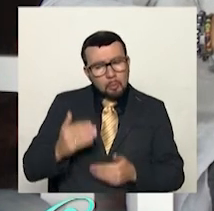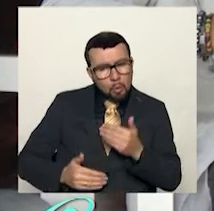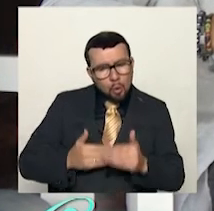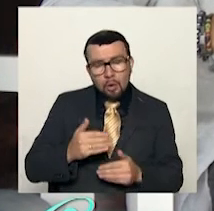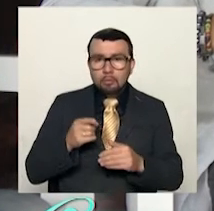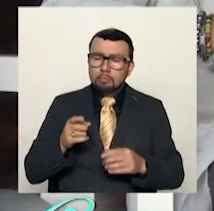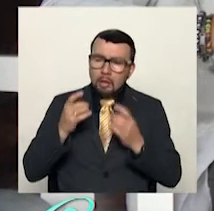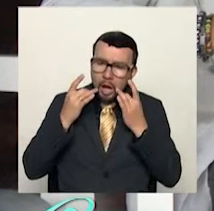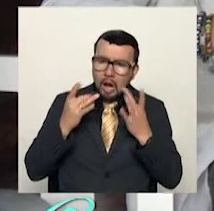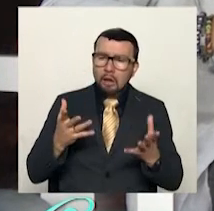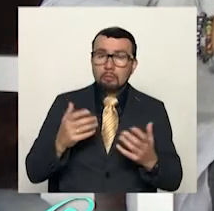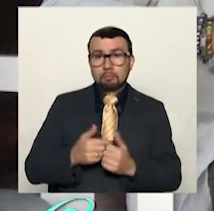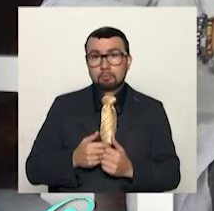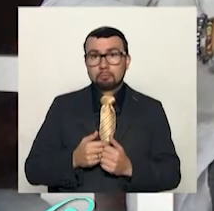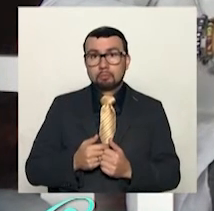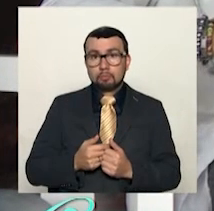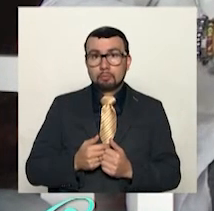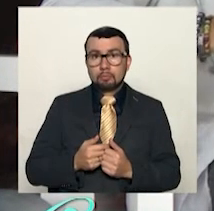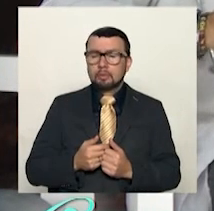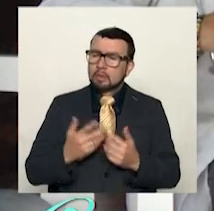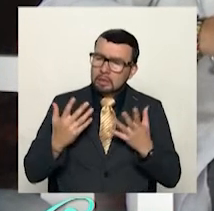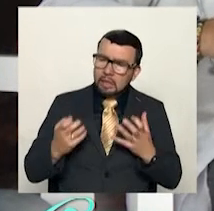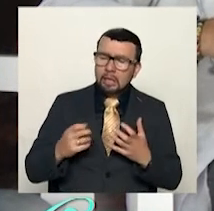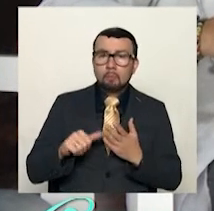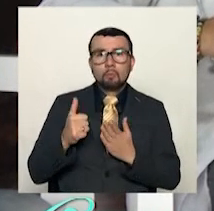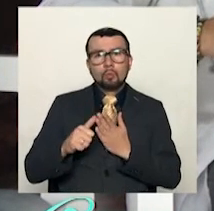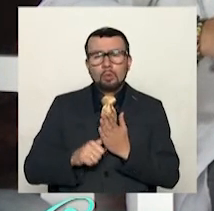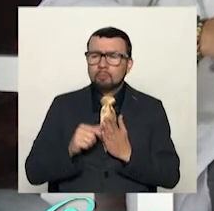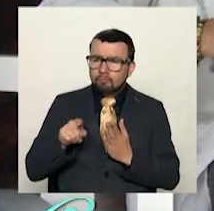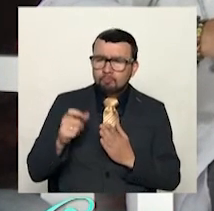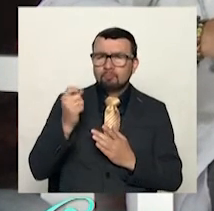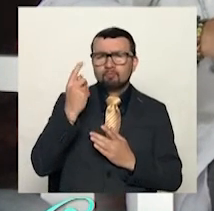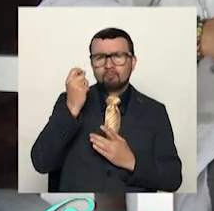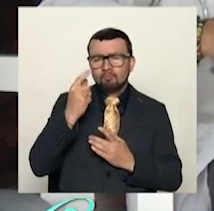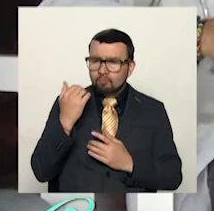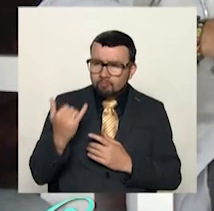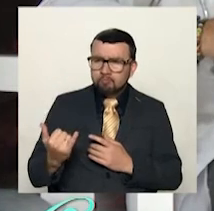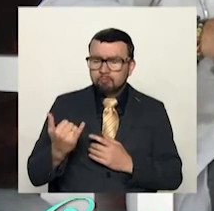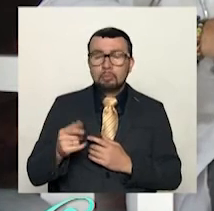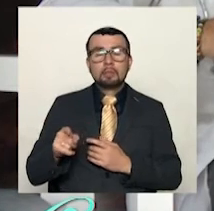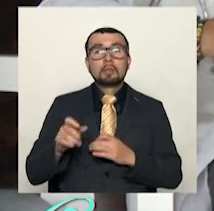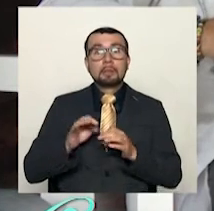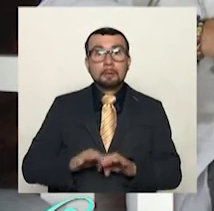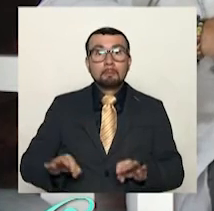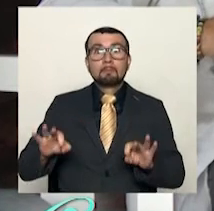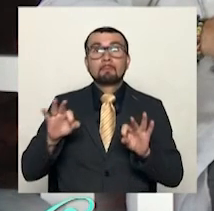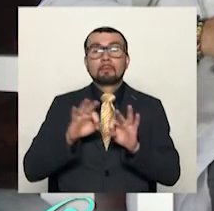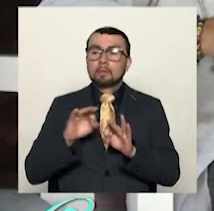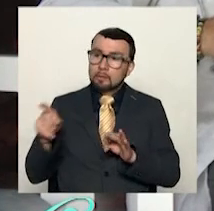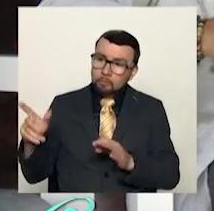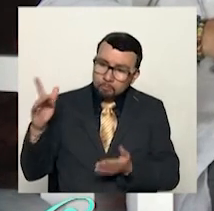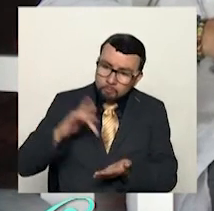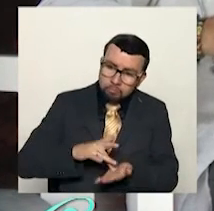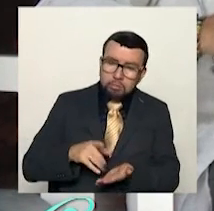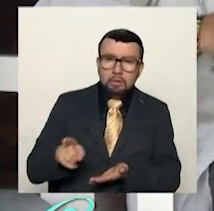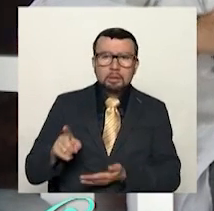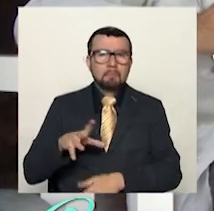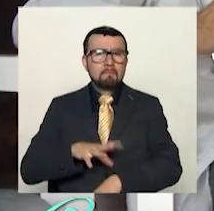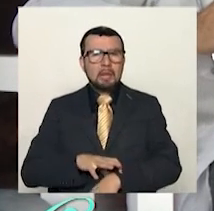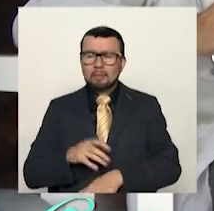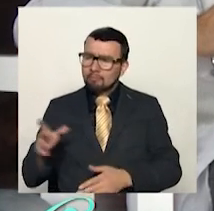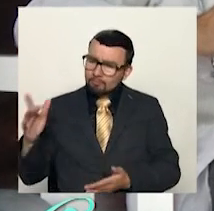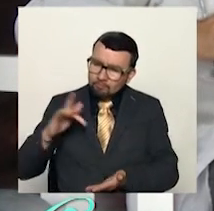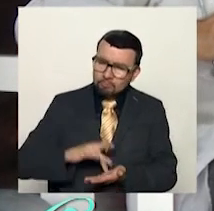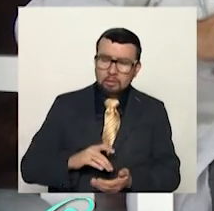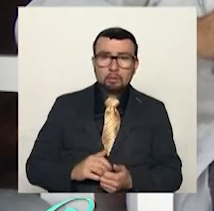grave. Nosotros lo que queremos con este programa es que entiendan que es importante la consulta médica. Yo les aseguro